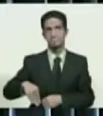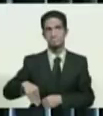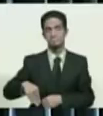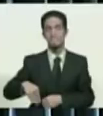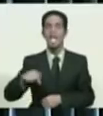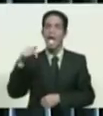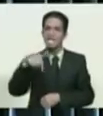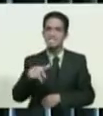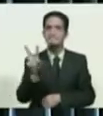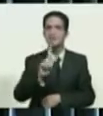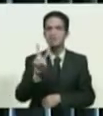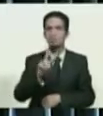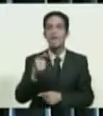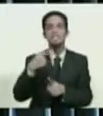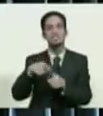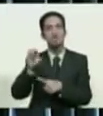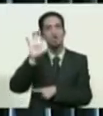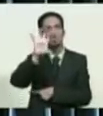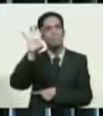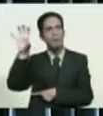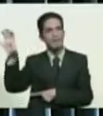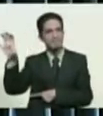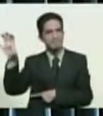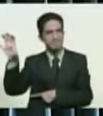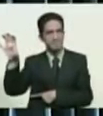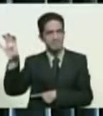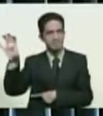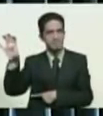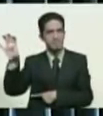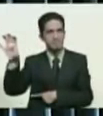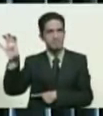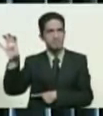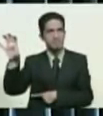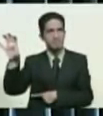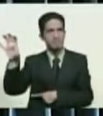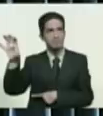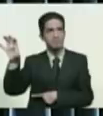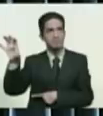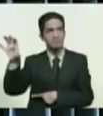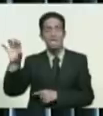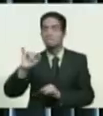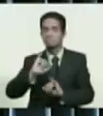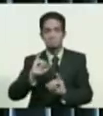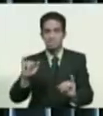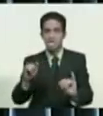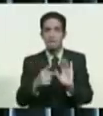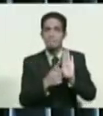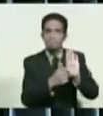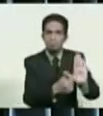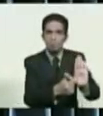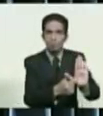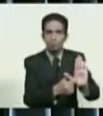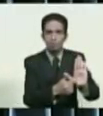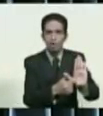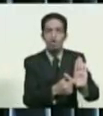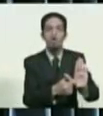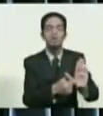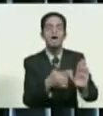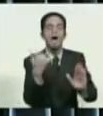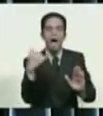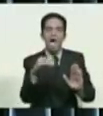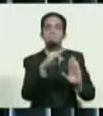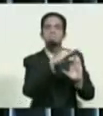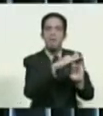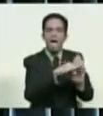extraterritorialmente a Venezuela, en países diferentes a Venezuela, queda plenamente demostrado de la planificación,